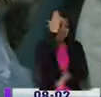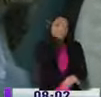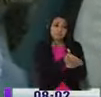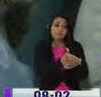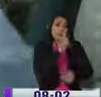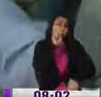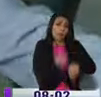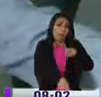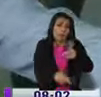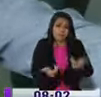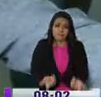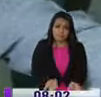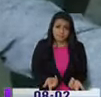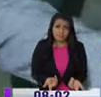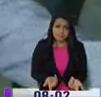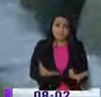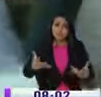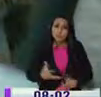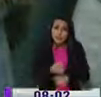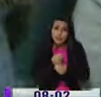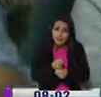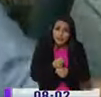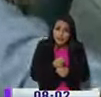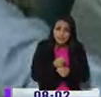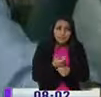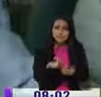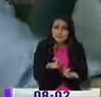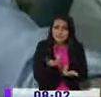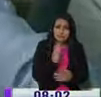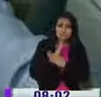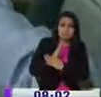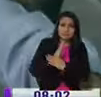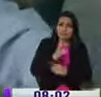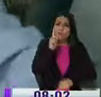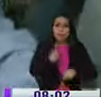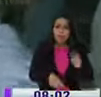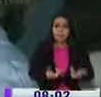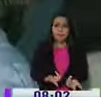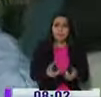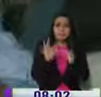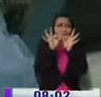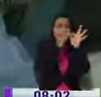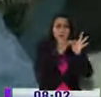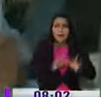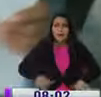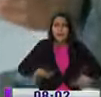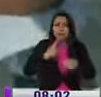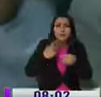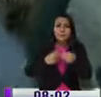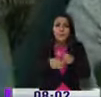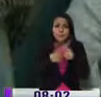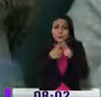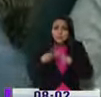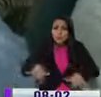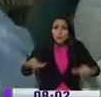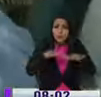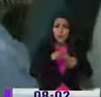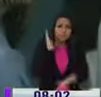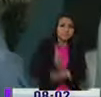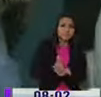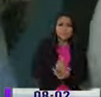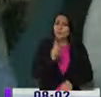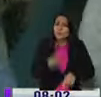impedir la seguridad, no pueden impedir la regeneración urbana que se ha comenzado en nuestro sector, en nuestros